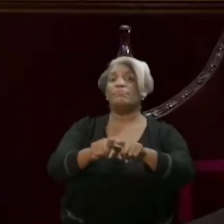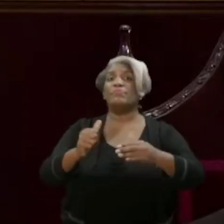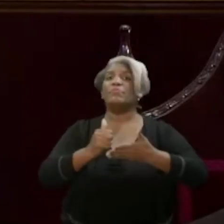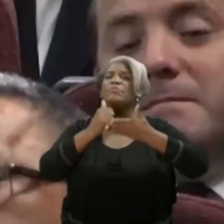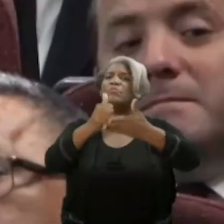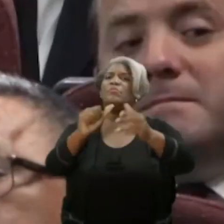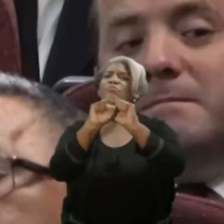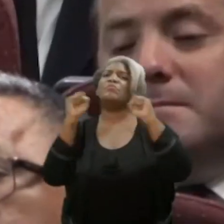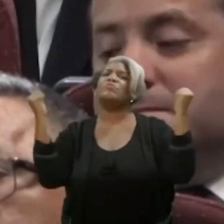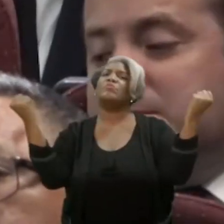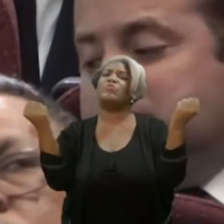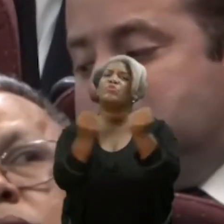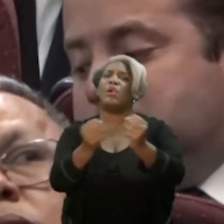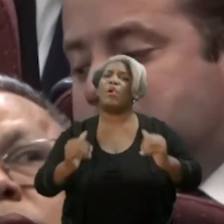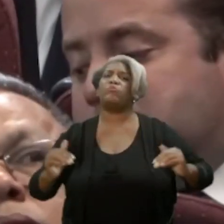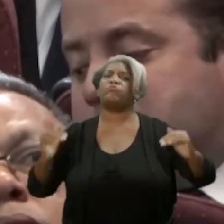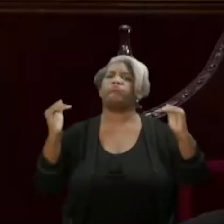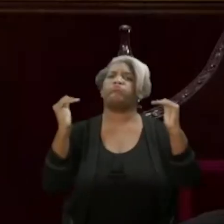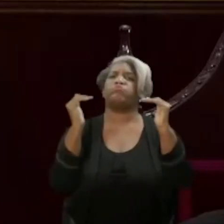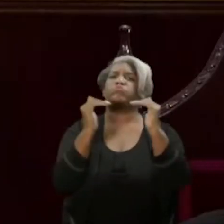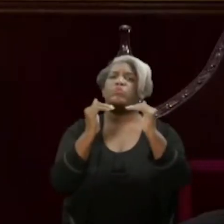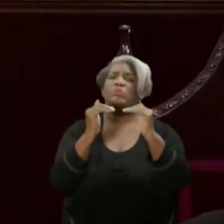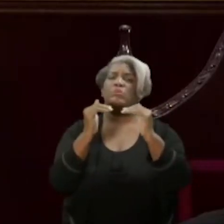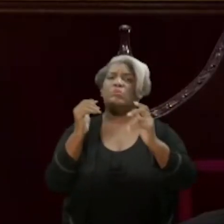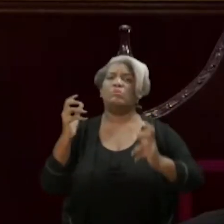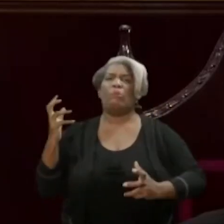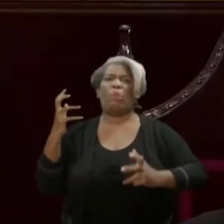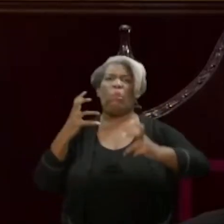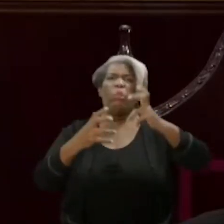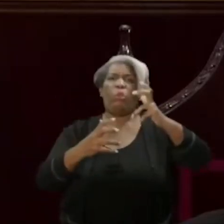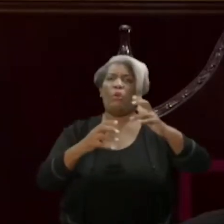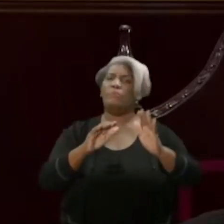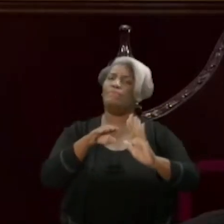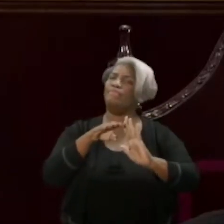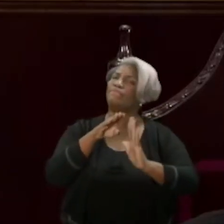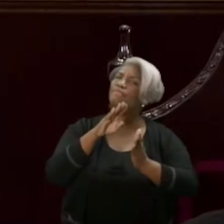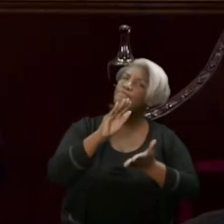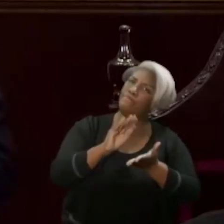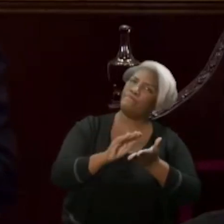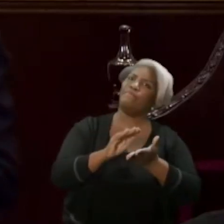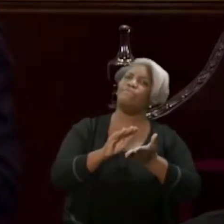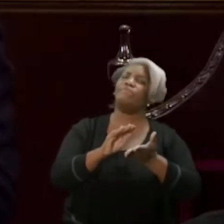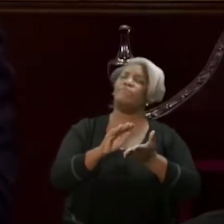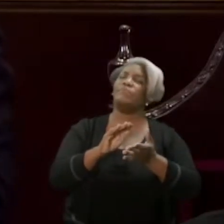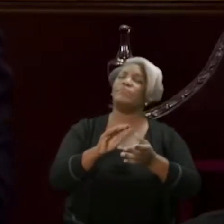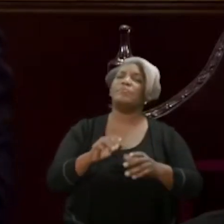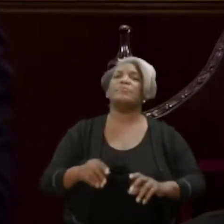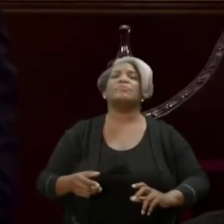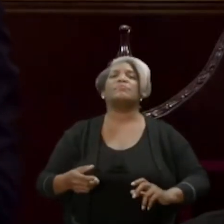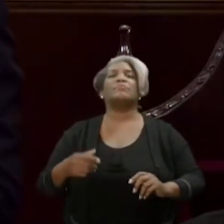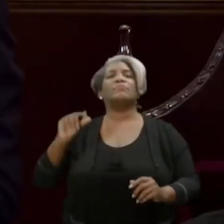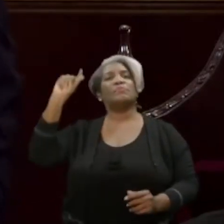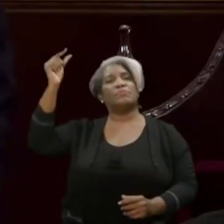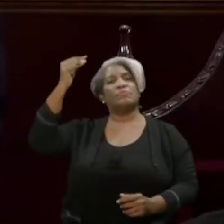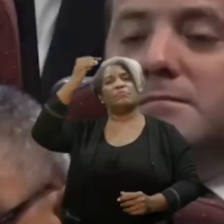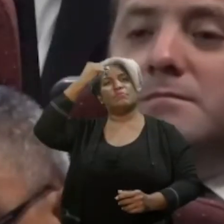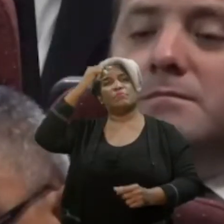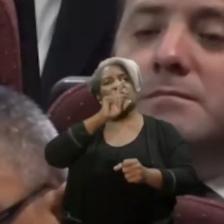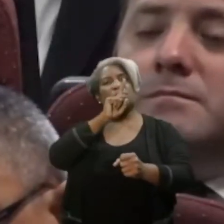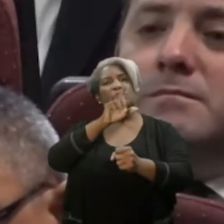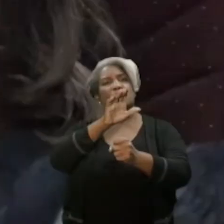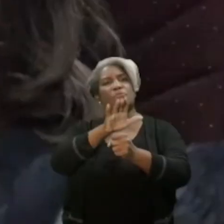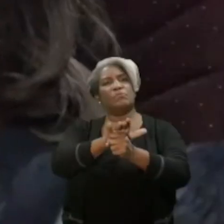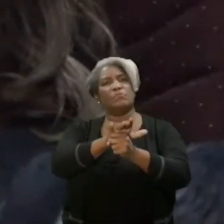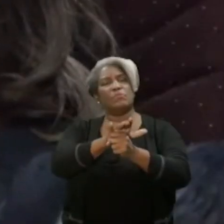sociedad igualitaria y menos violenta. Hoy quiero reafirmar el compromiso de esta gestión de gobierno de